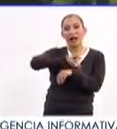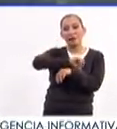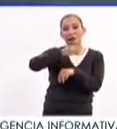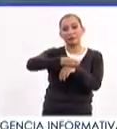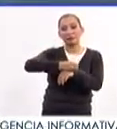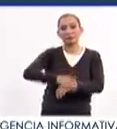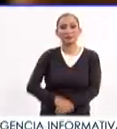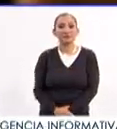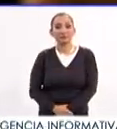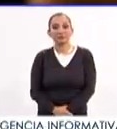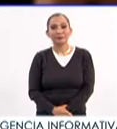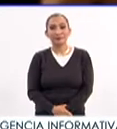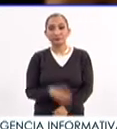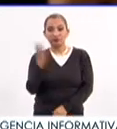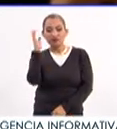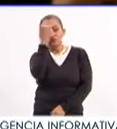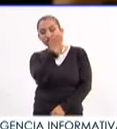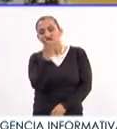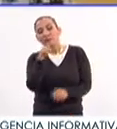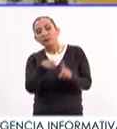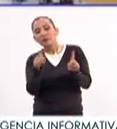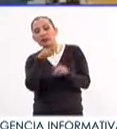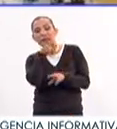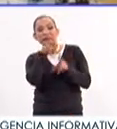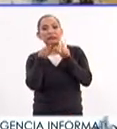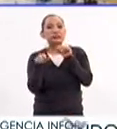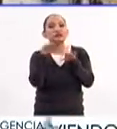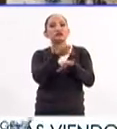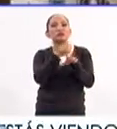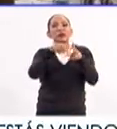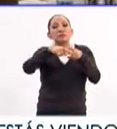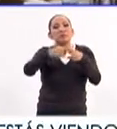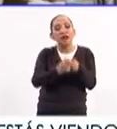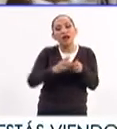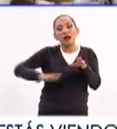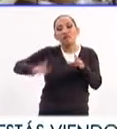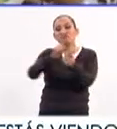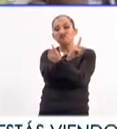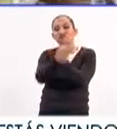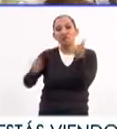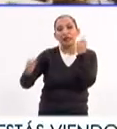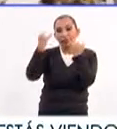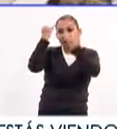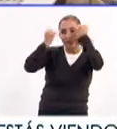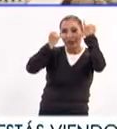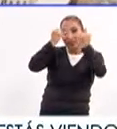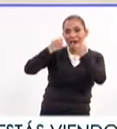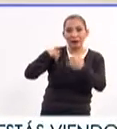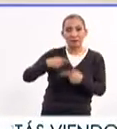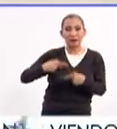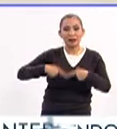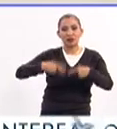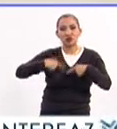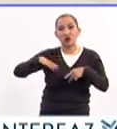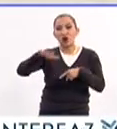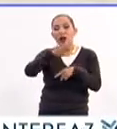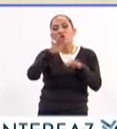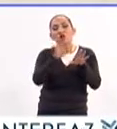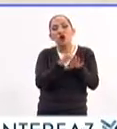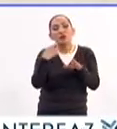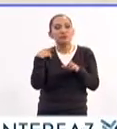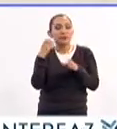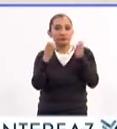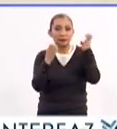Obregón. Explora las diversas preocupaciones sobre el origen, sociabilidad y creatividad de los individuos a través